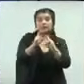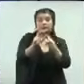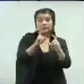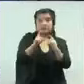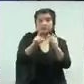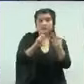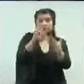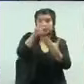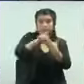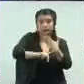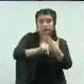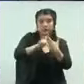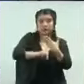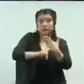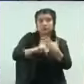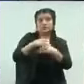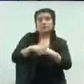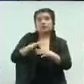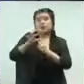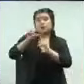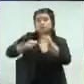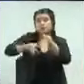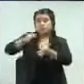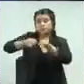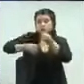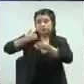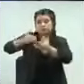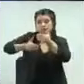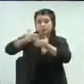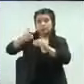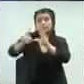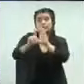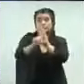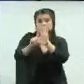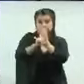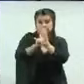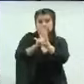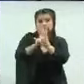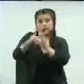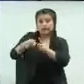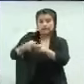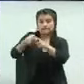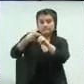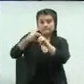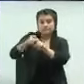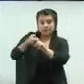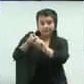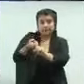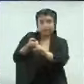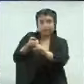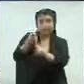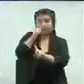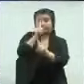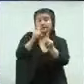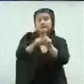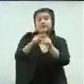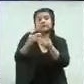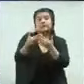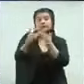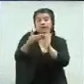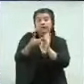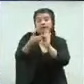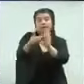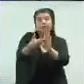estaba judicializado bajo uno de los decretos, justamente lo que sucedió a partir de la emisión del